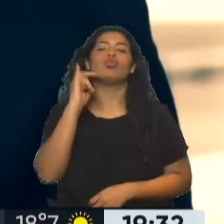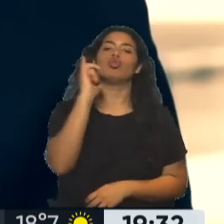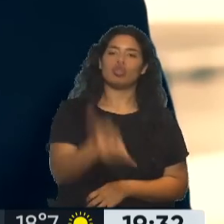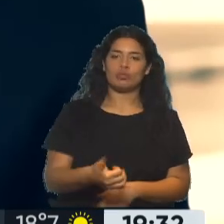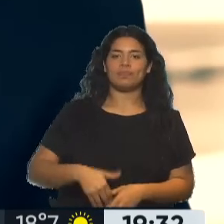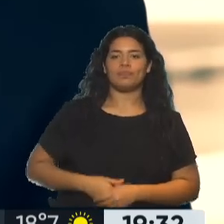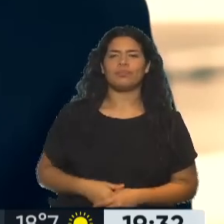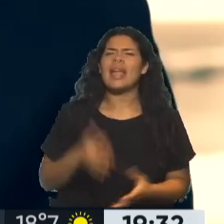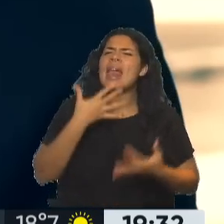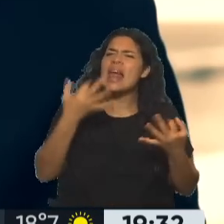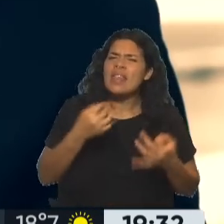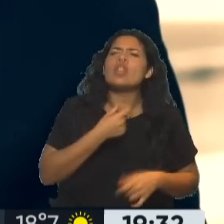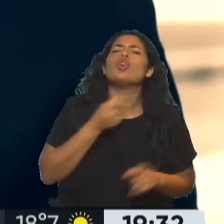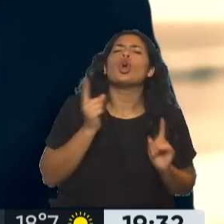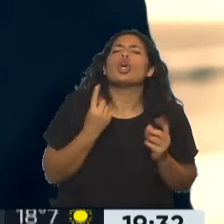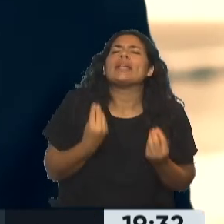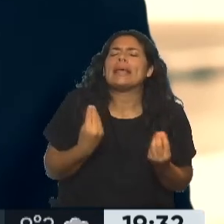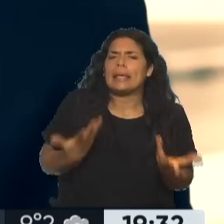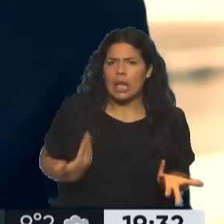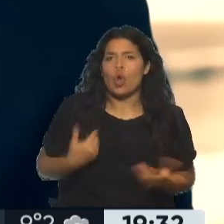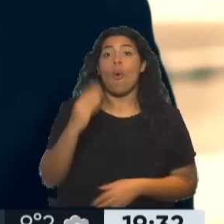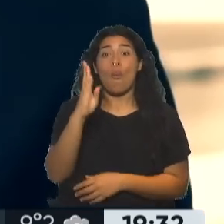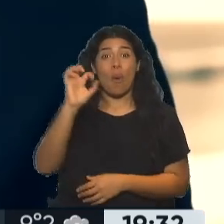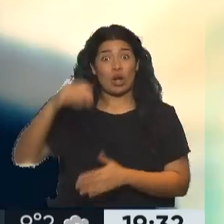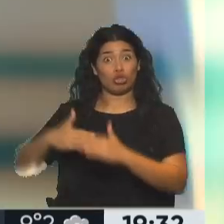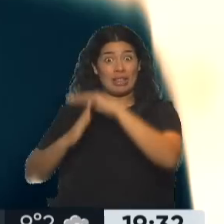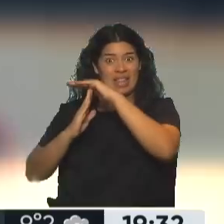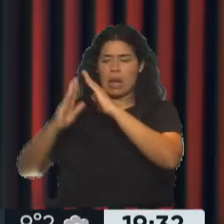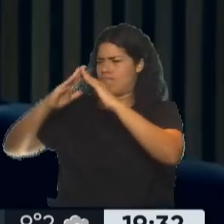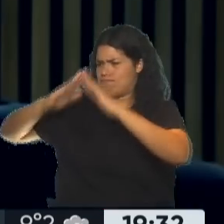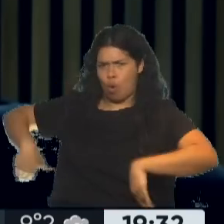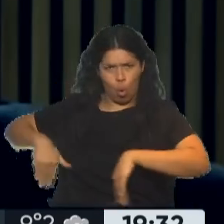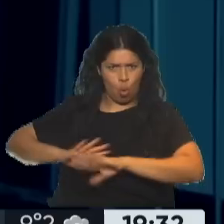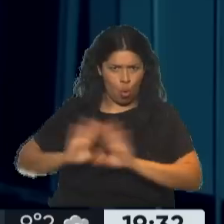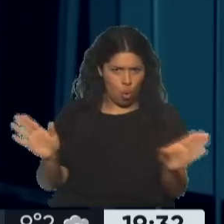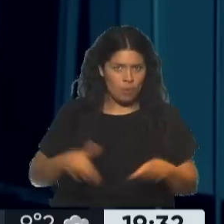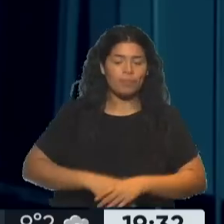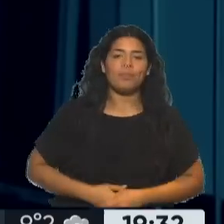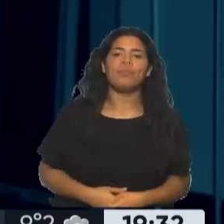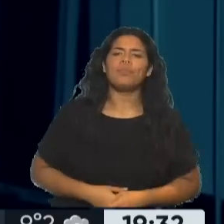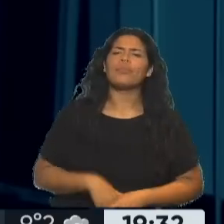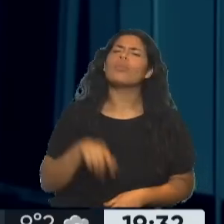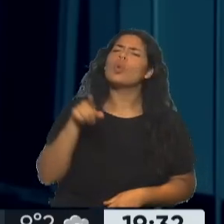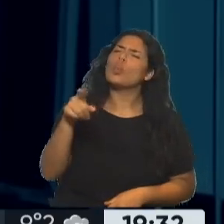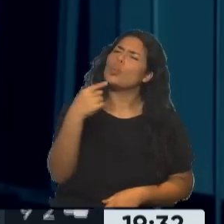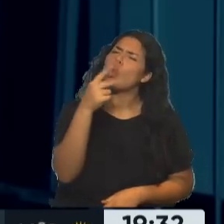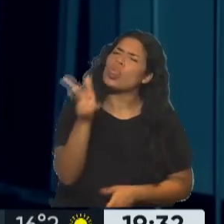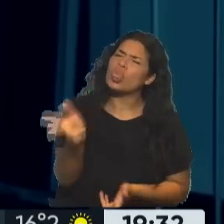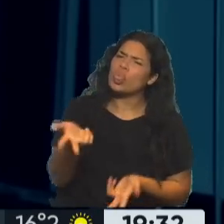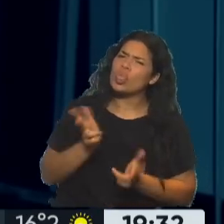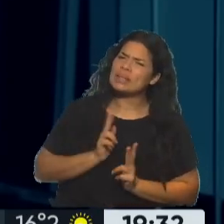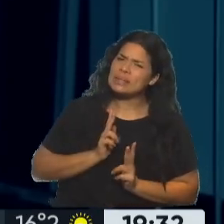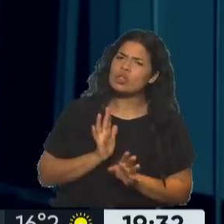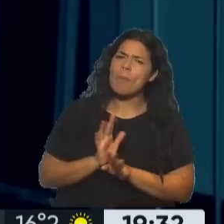la eliminación del Banco Central. La dolarización es una cuestión instrumental de última. Ahora, ese financiamiento que usted me comentaba, ¿qué sería?